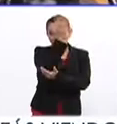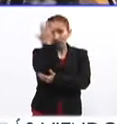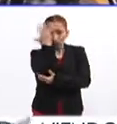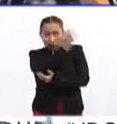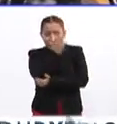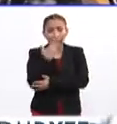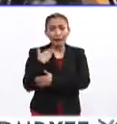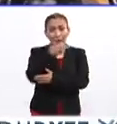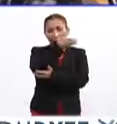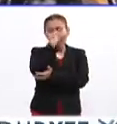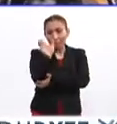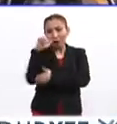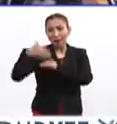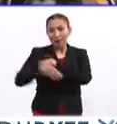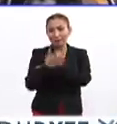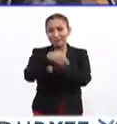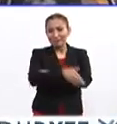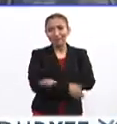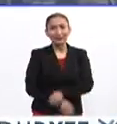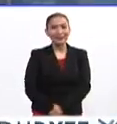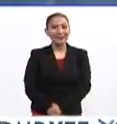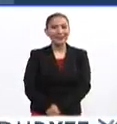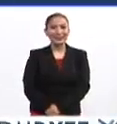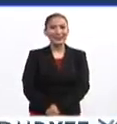Forestales, Agrícolas y Pecuarias.